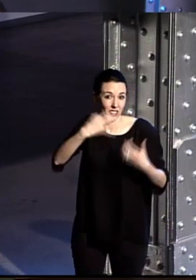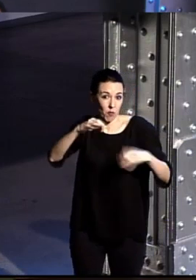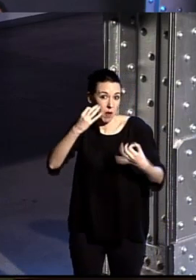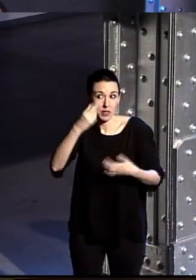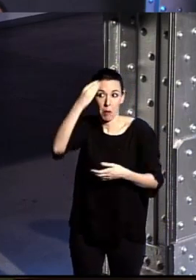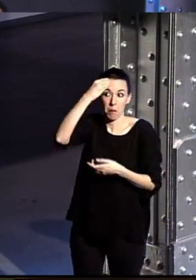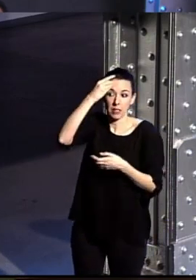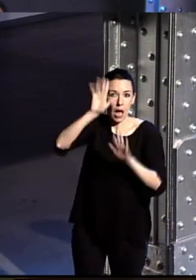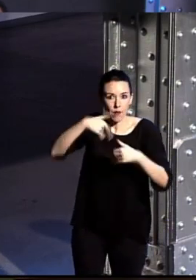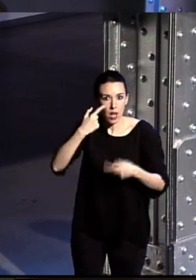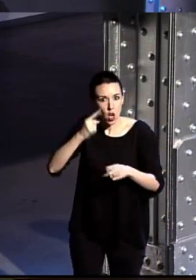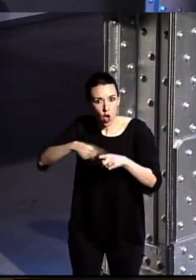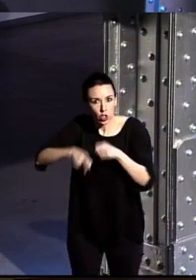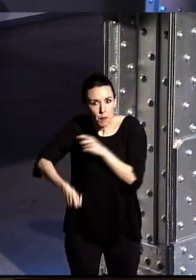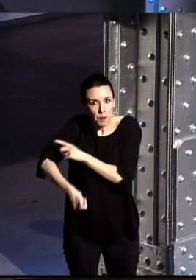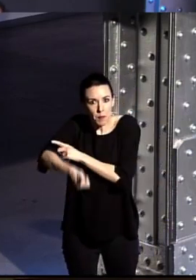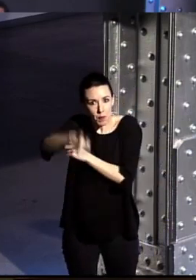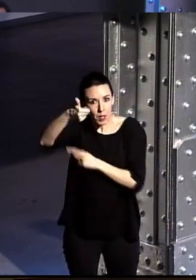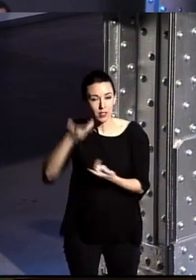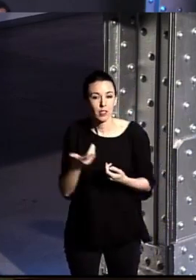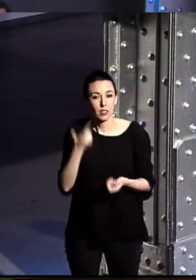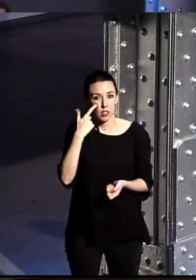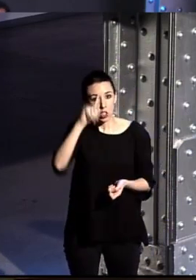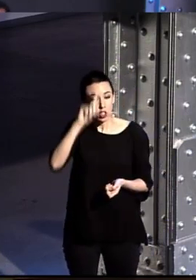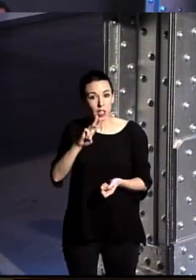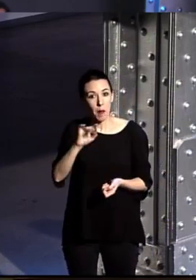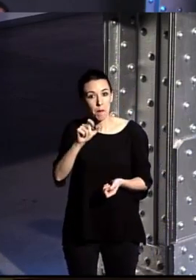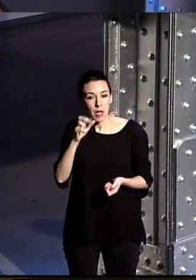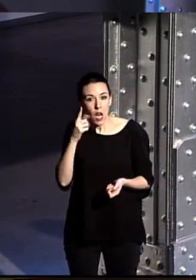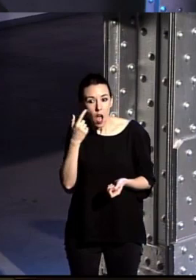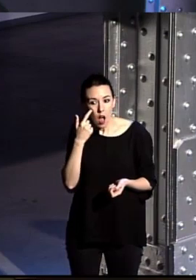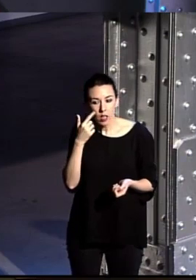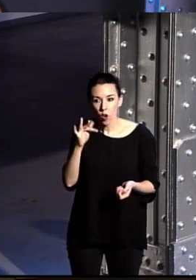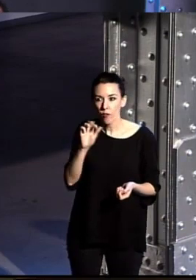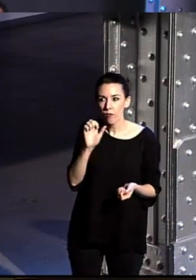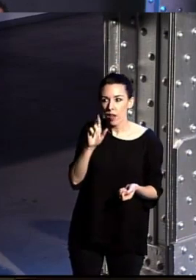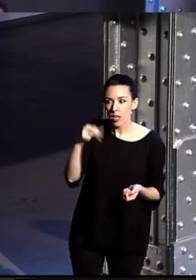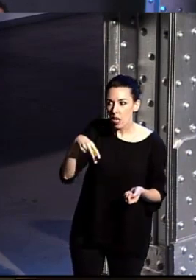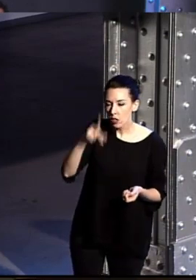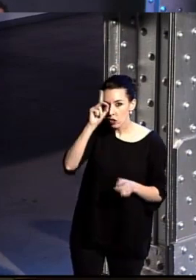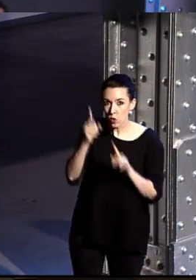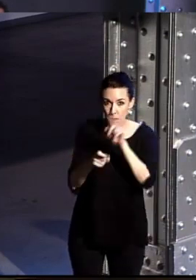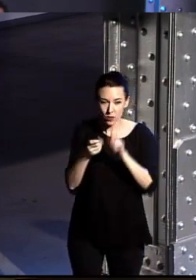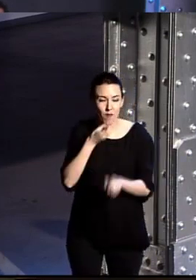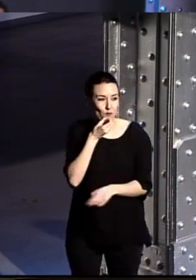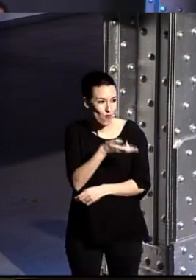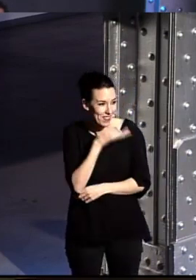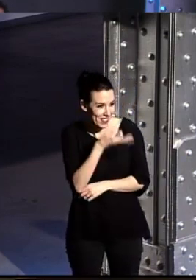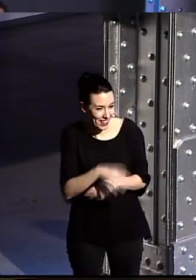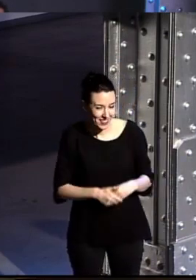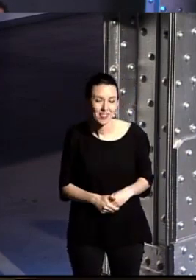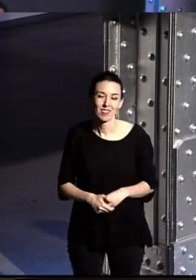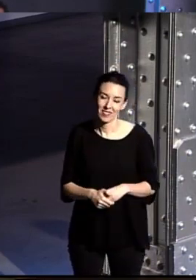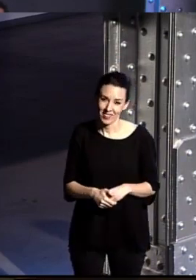en Verne, ¿no? No sé si Pilar tiene... Y Fernando tiene el micro, que tiene ya preparada una pregunta, lo sé. Buenas tardes. Buenas